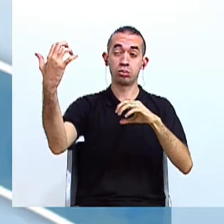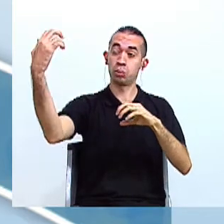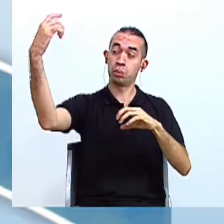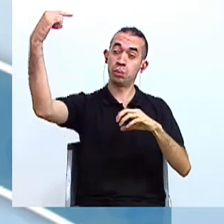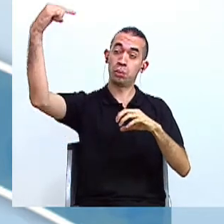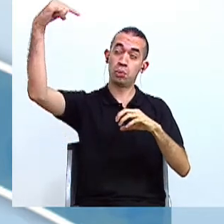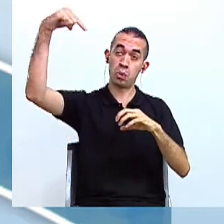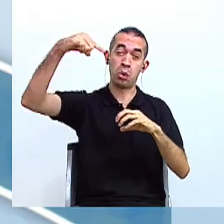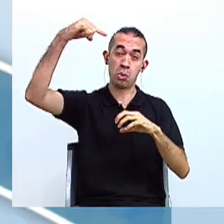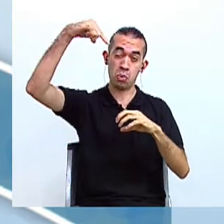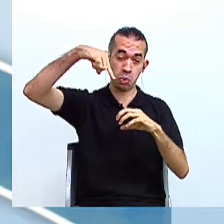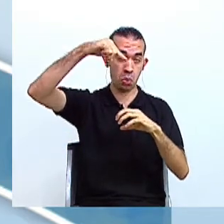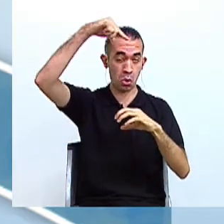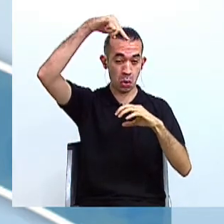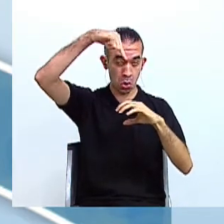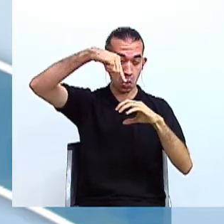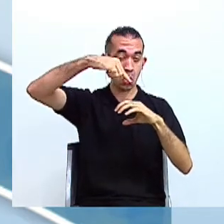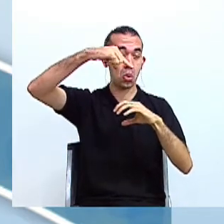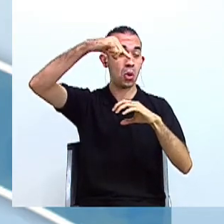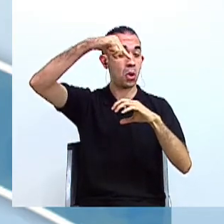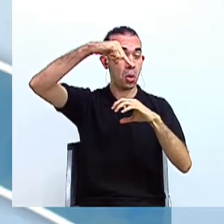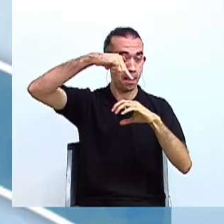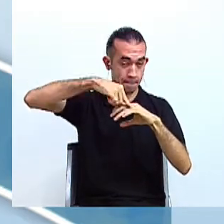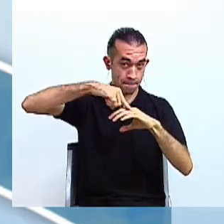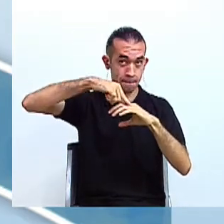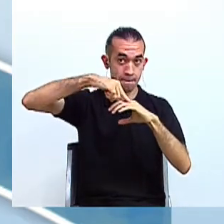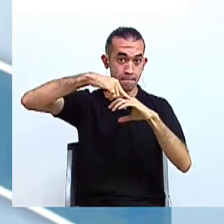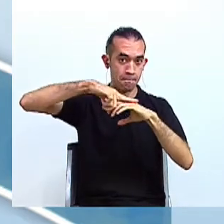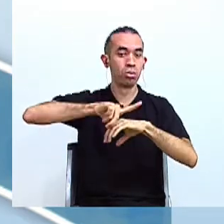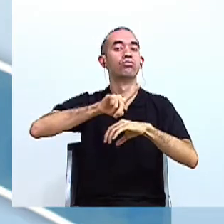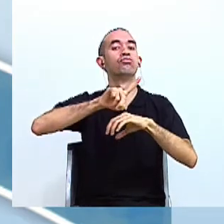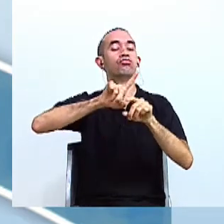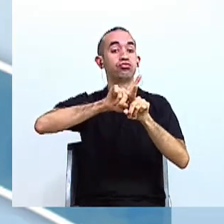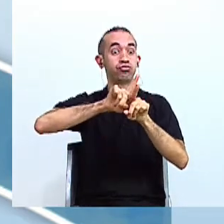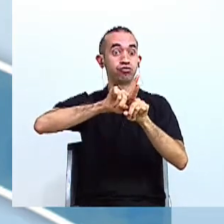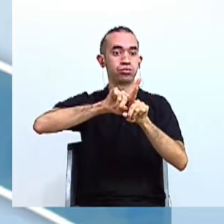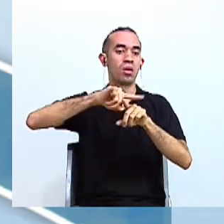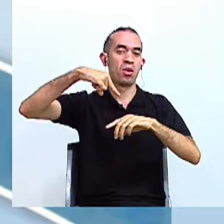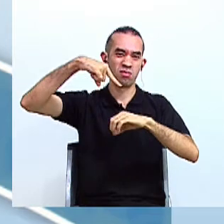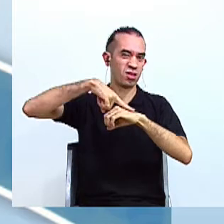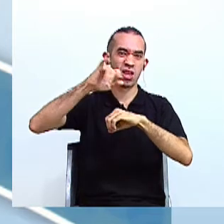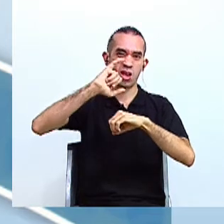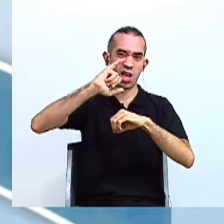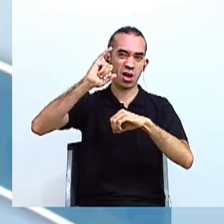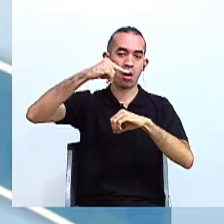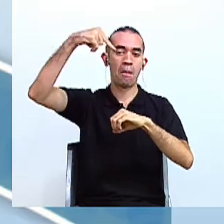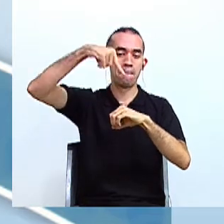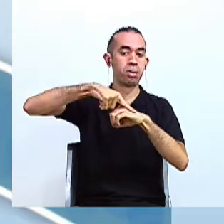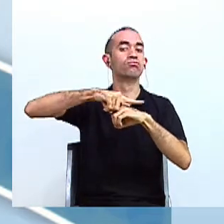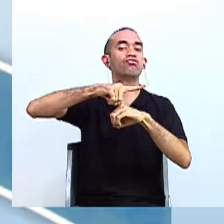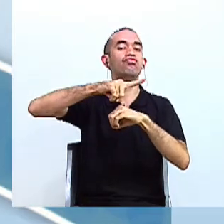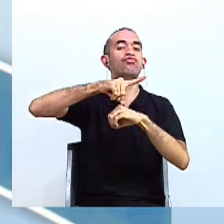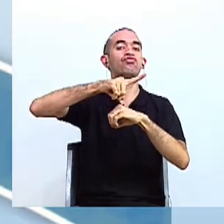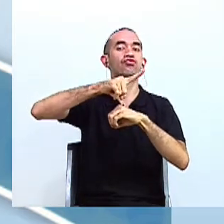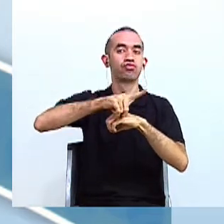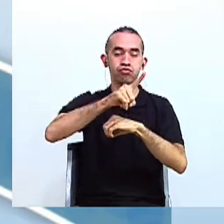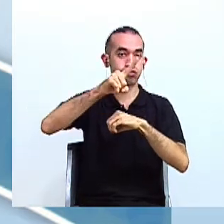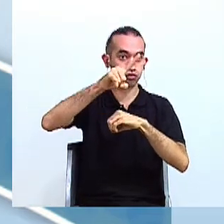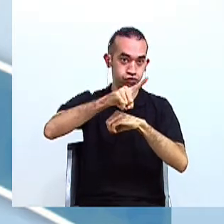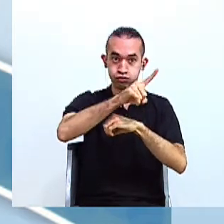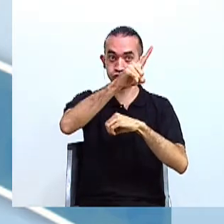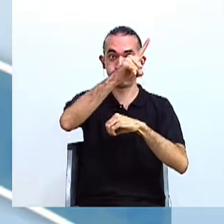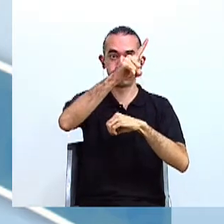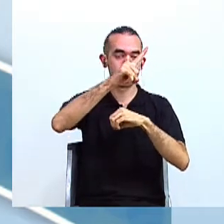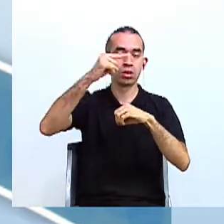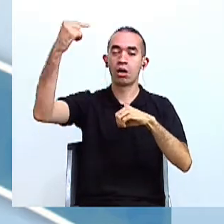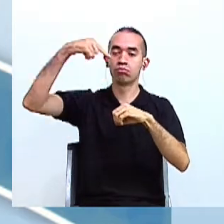la superficie terrestre, donde se produce un fenómeno de refracción, algo así como un rebote, para que parte de esta energía